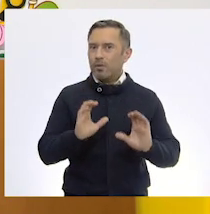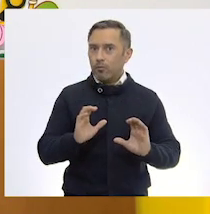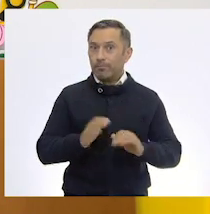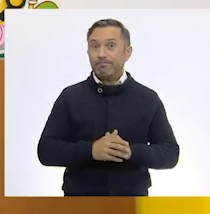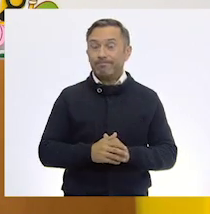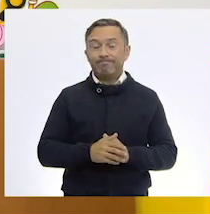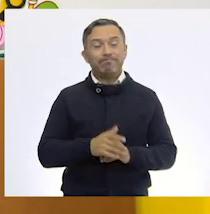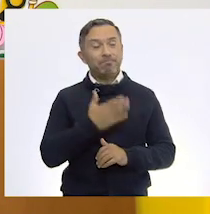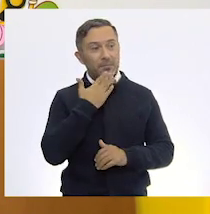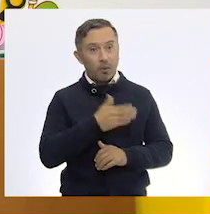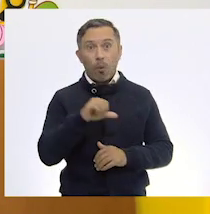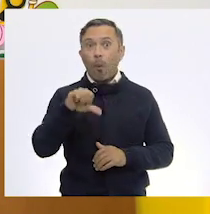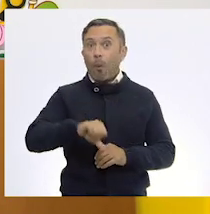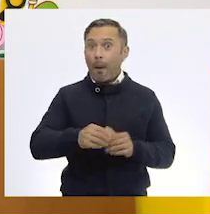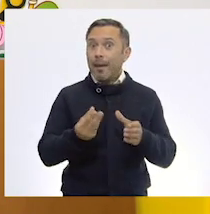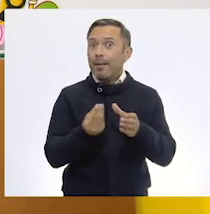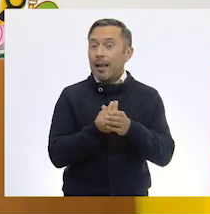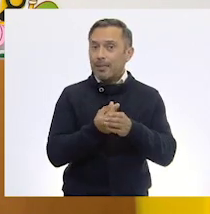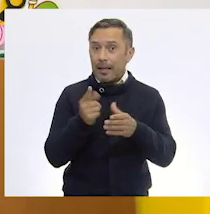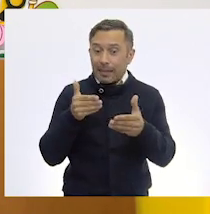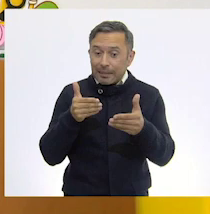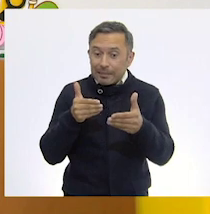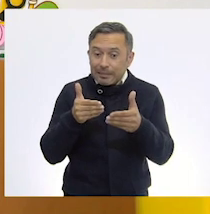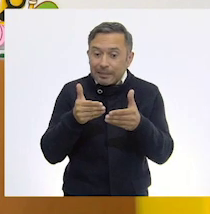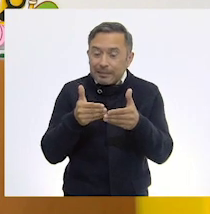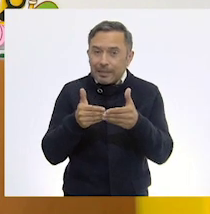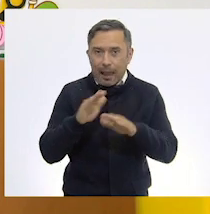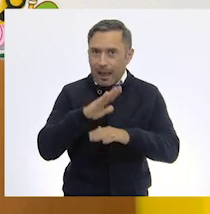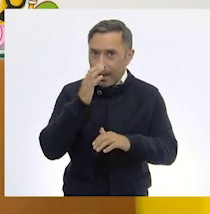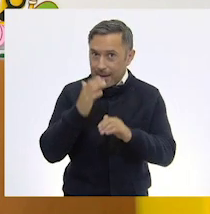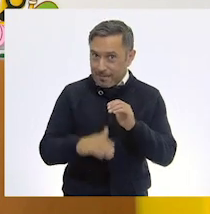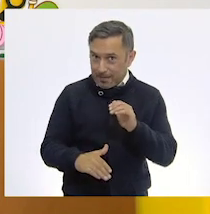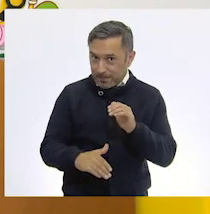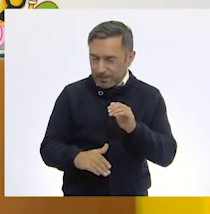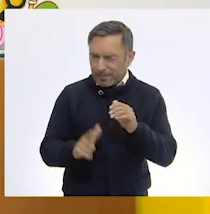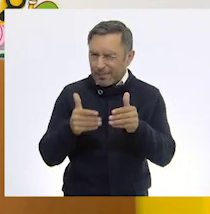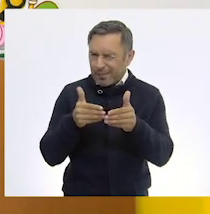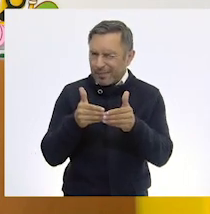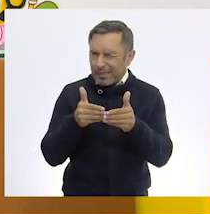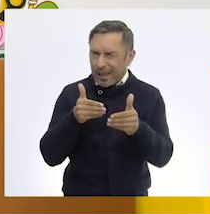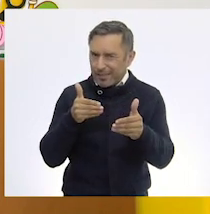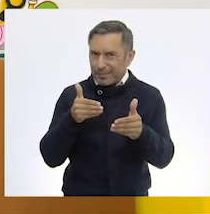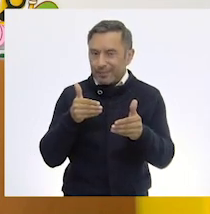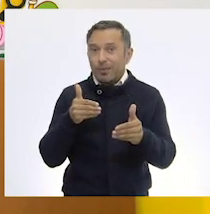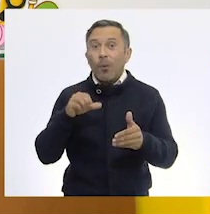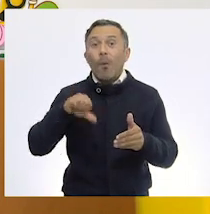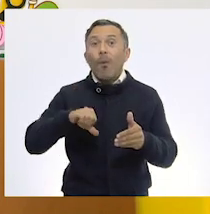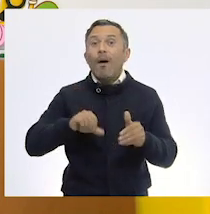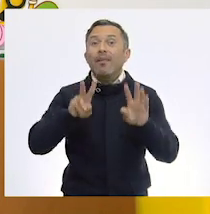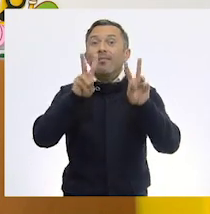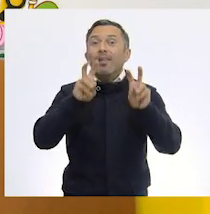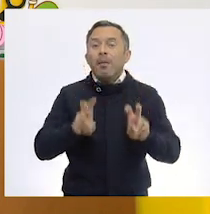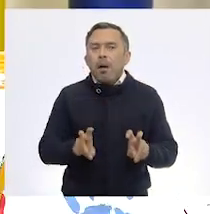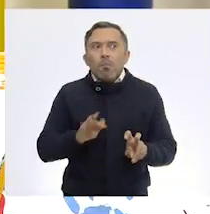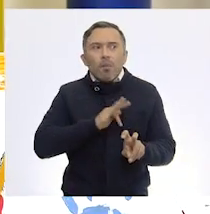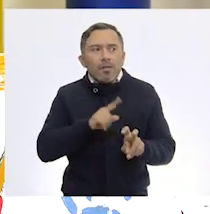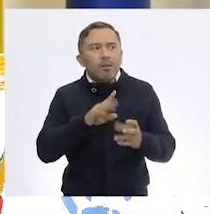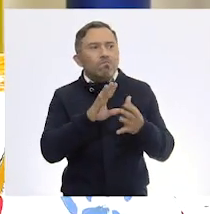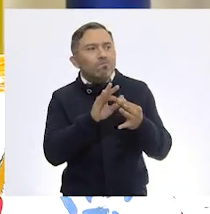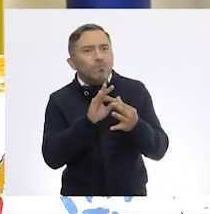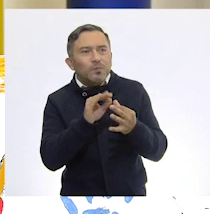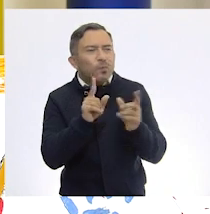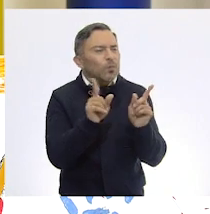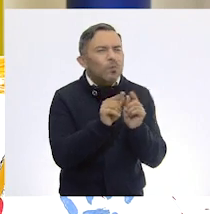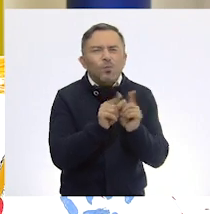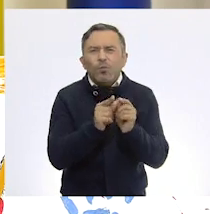terminar nuestra clase del día de hoy. ¿Qué les parece que compartamos algo de lo que hayamos aprendido? Yo.